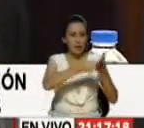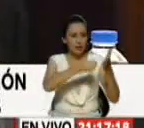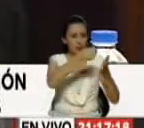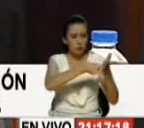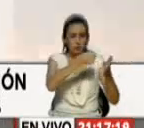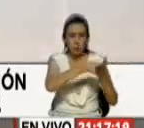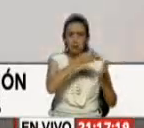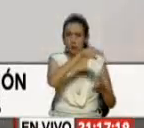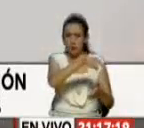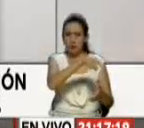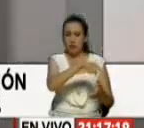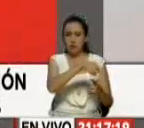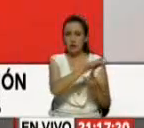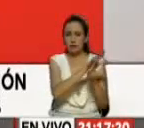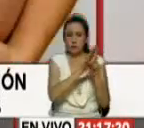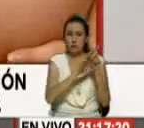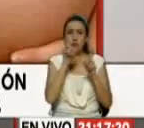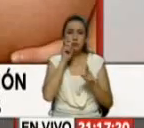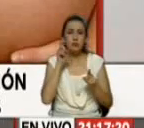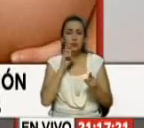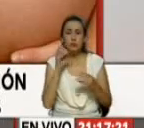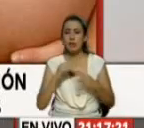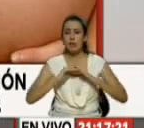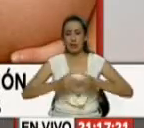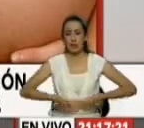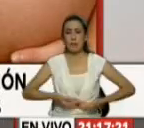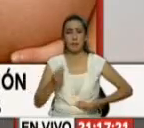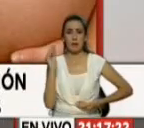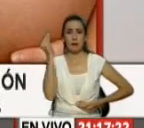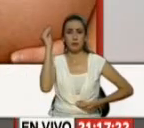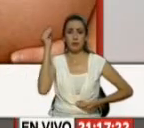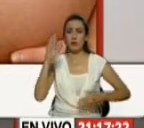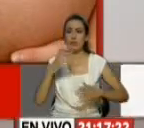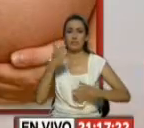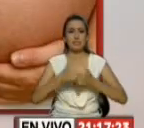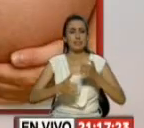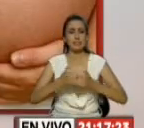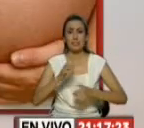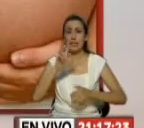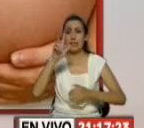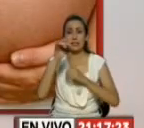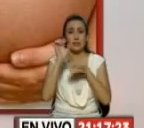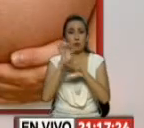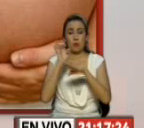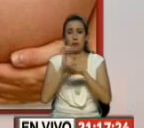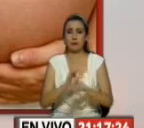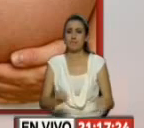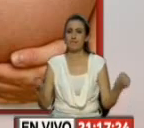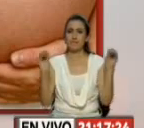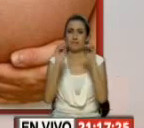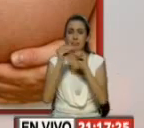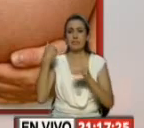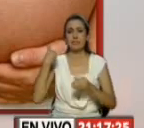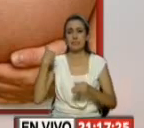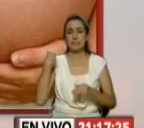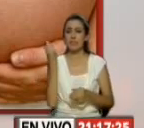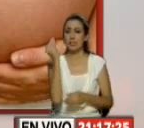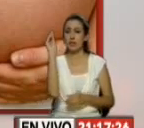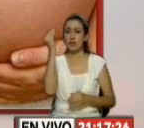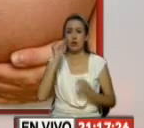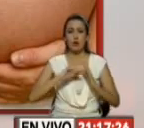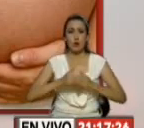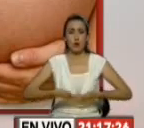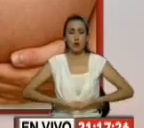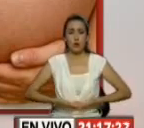violencia sexual. El de los embarazos en adolescentes es un problema que ubica el Ecuador como el tercer país en la región con más casos. Según la ministra